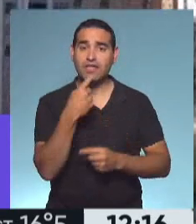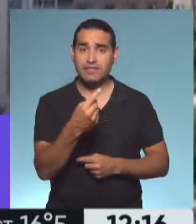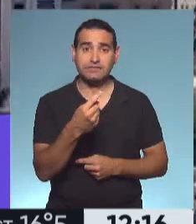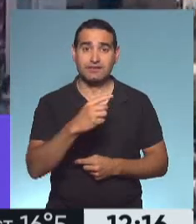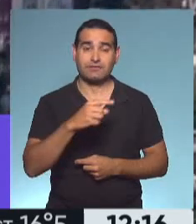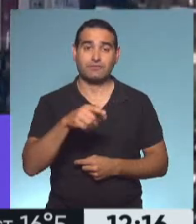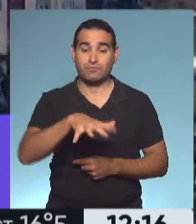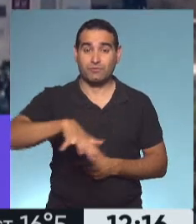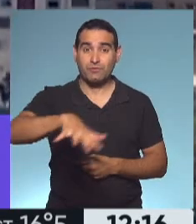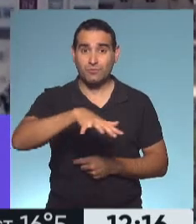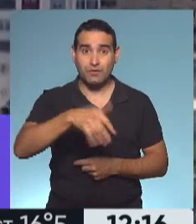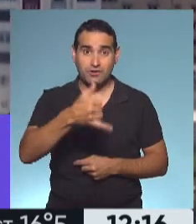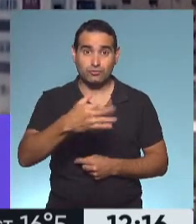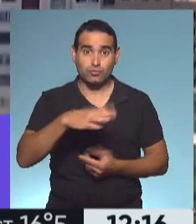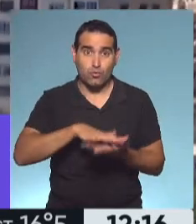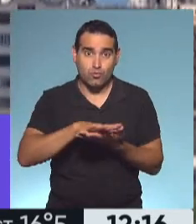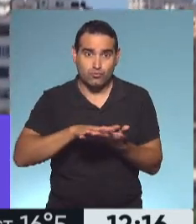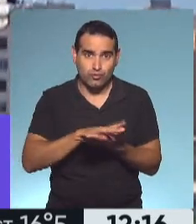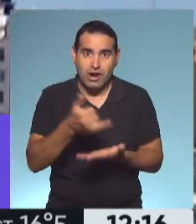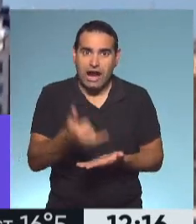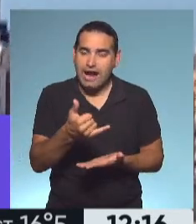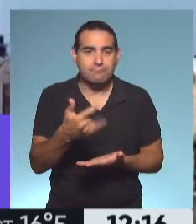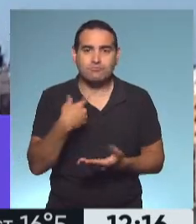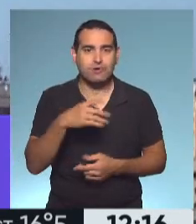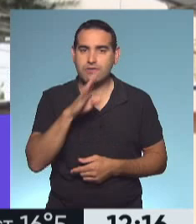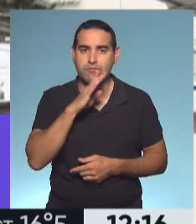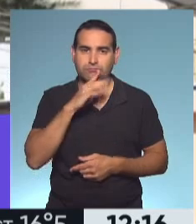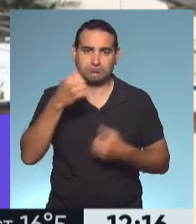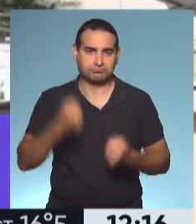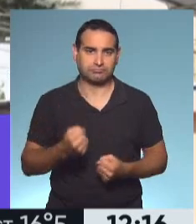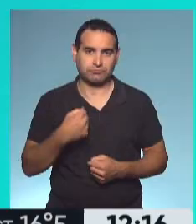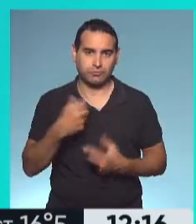donde queda la solución en este momento para, por lo pronto, detener la masacre que se está perpetrando.